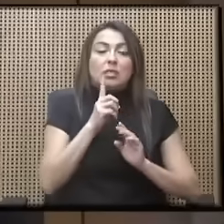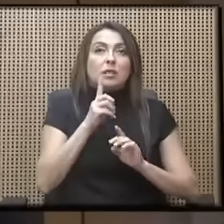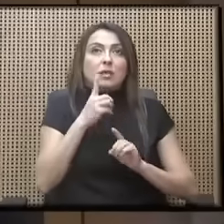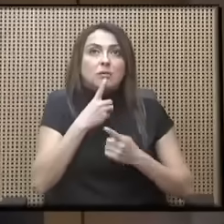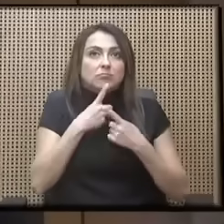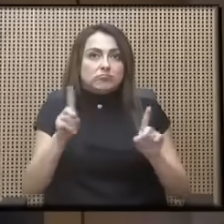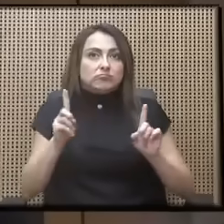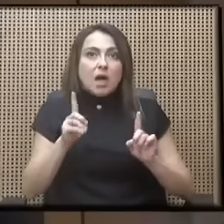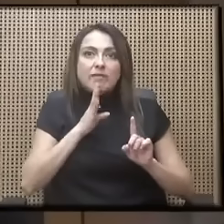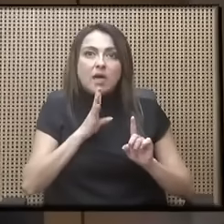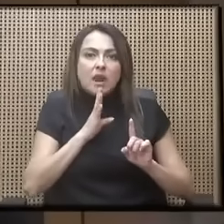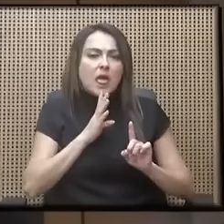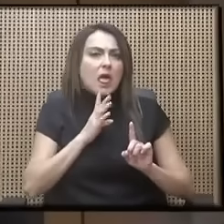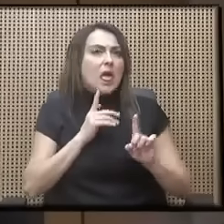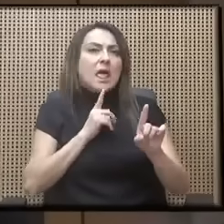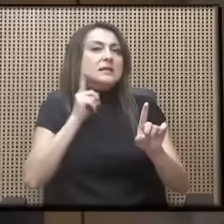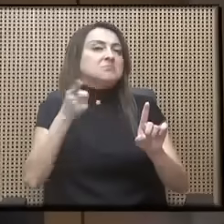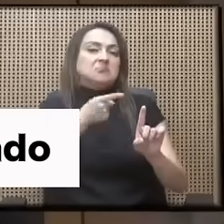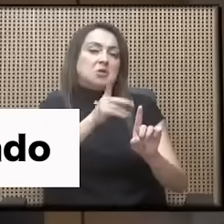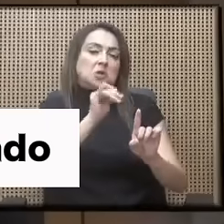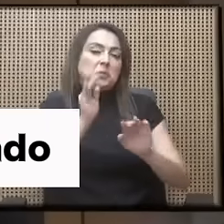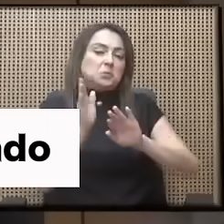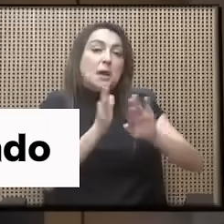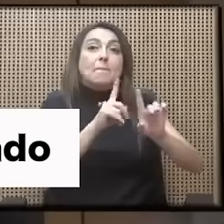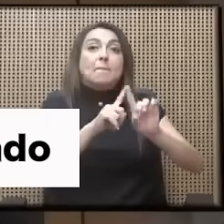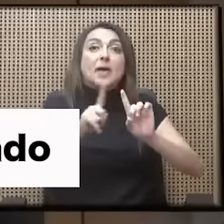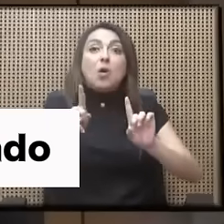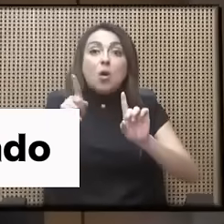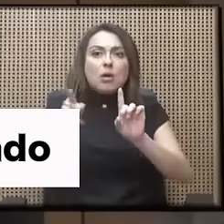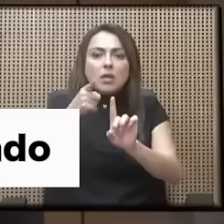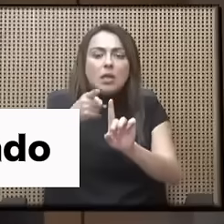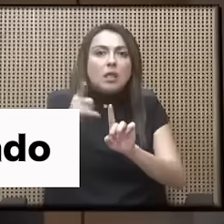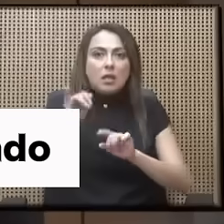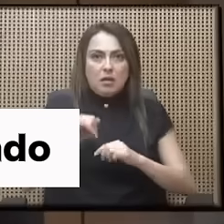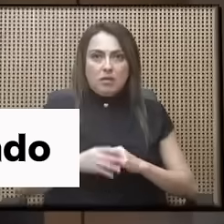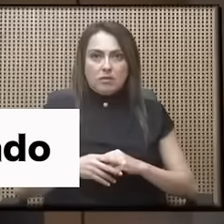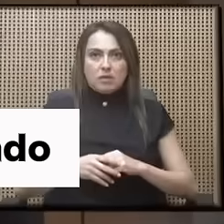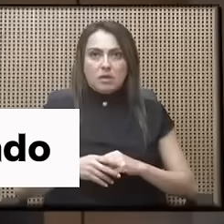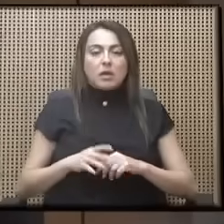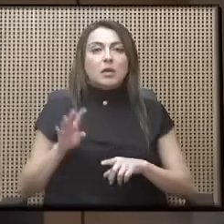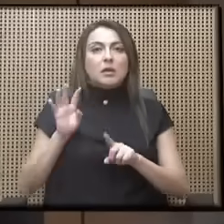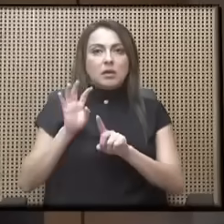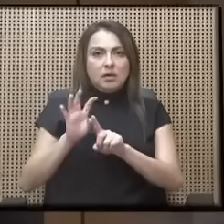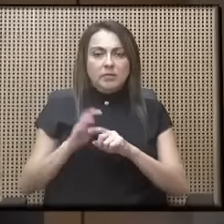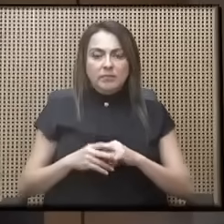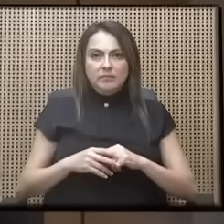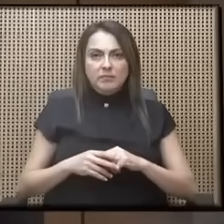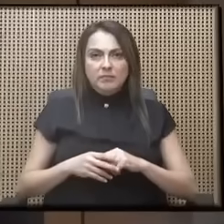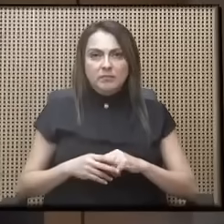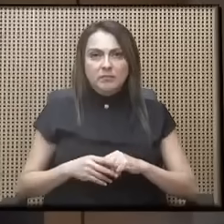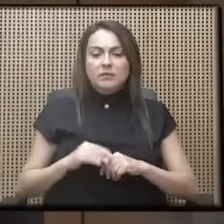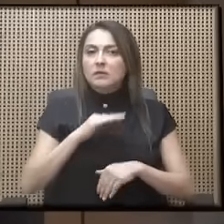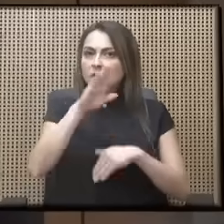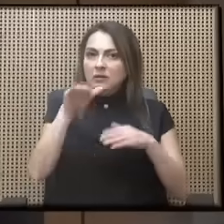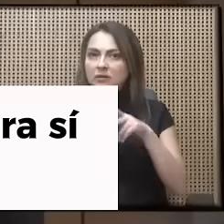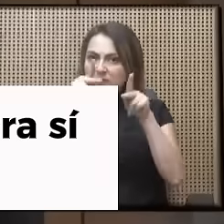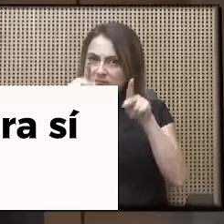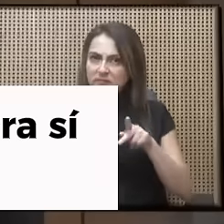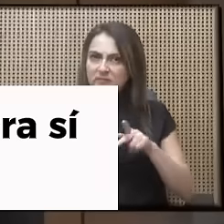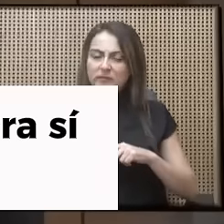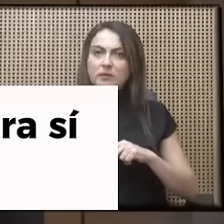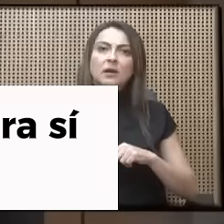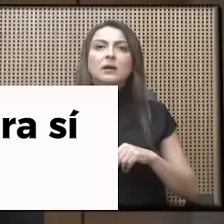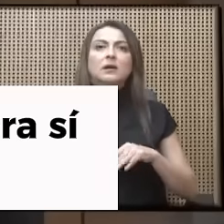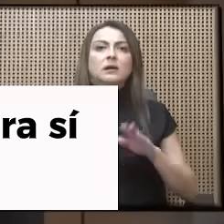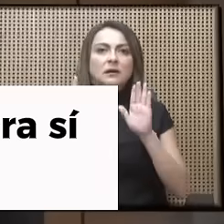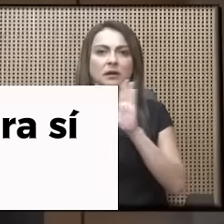Perfecto. Ahí no está el punto. El punto está en que también el imputado y toda persona tiene